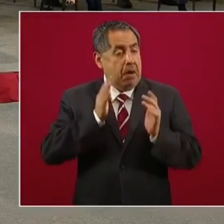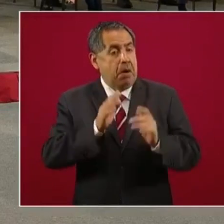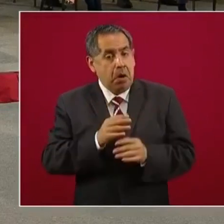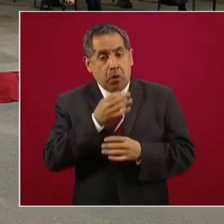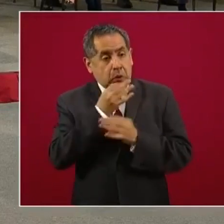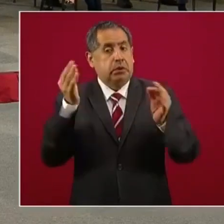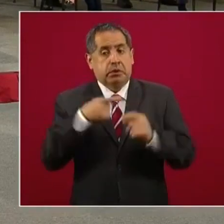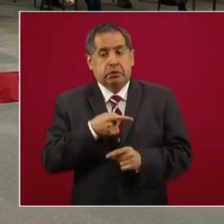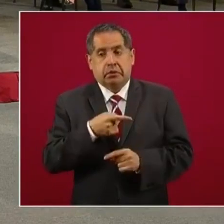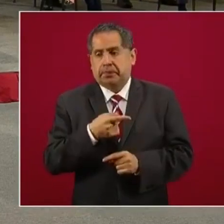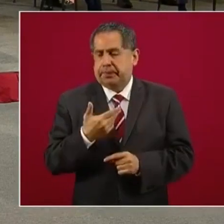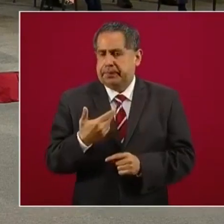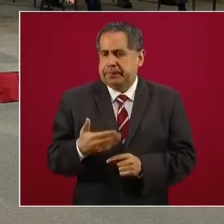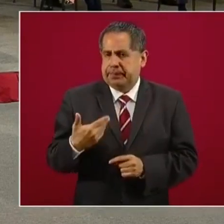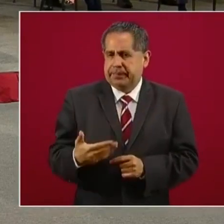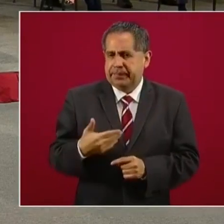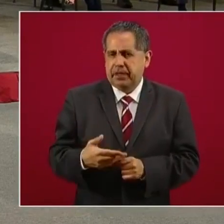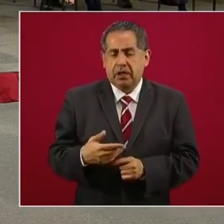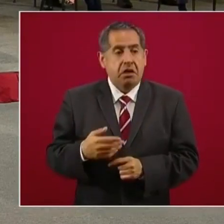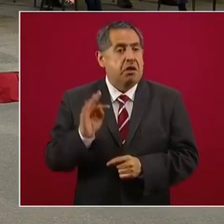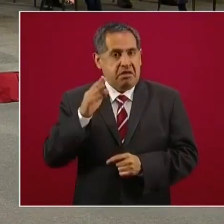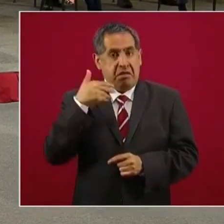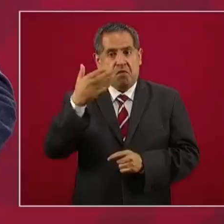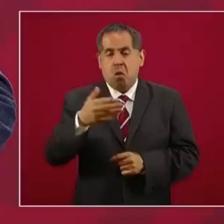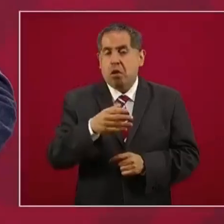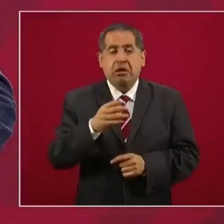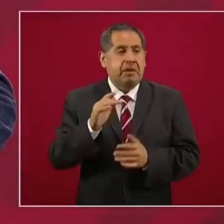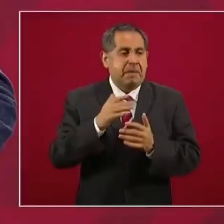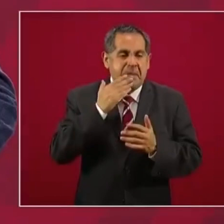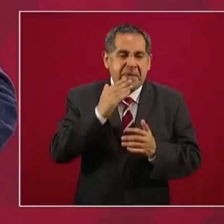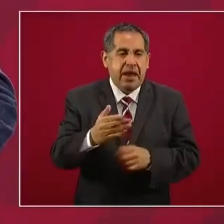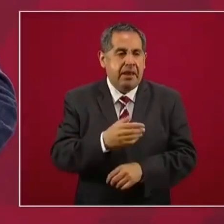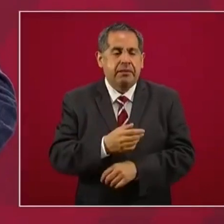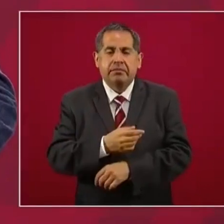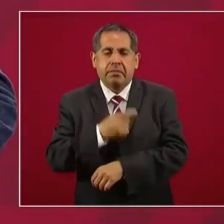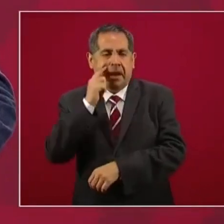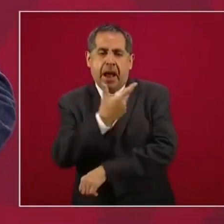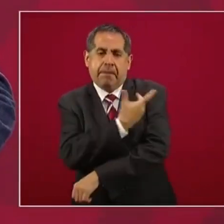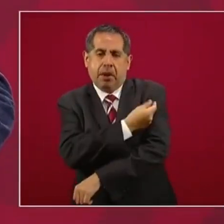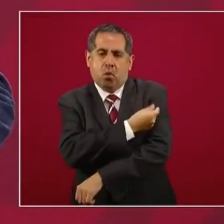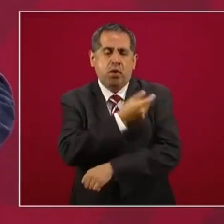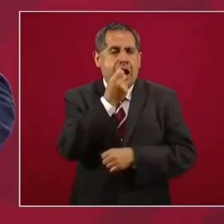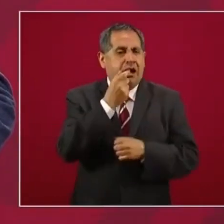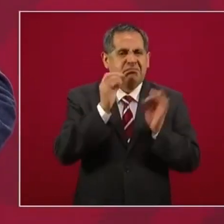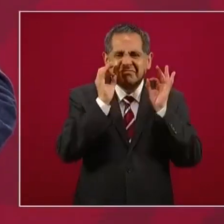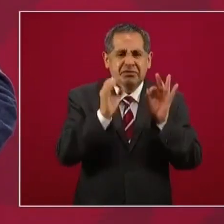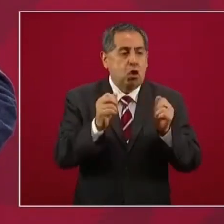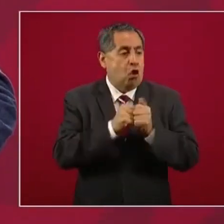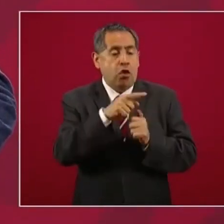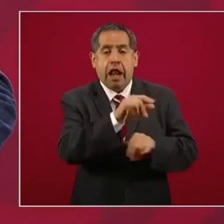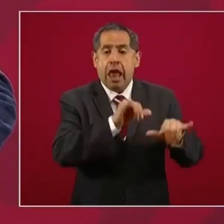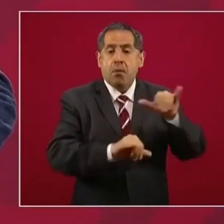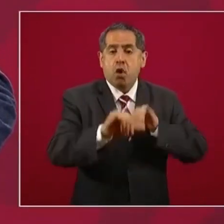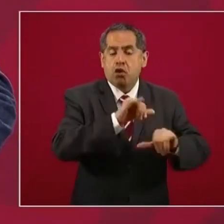tenemos la posibilidad, como ya se mencionó, de una buena vacuna gracias al acuerdo firmado con el laboratorio